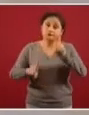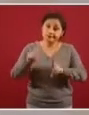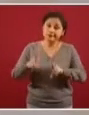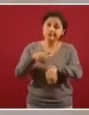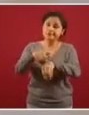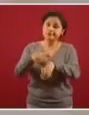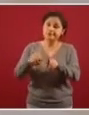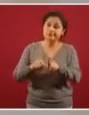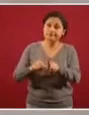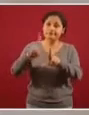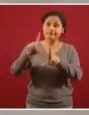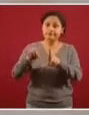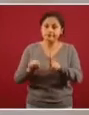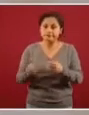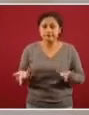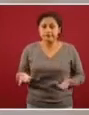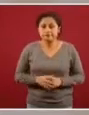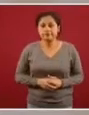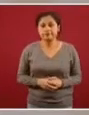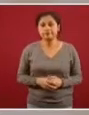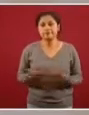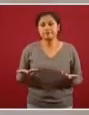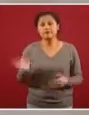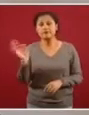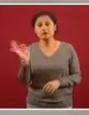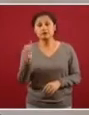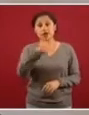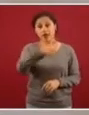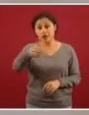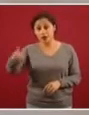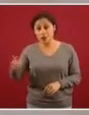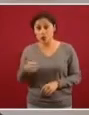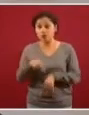A mayor disciplina y